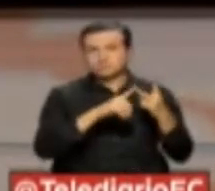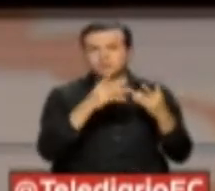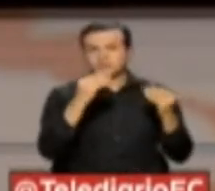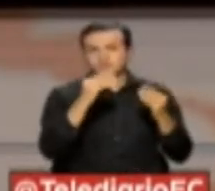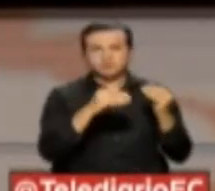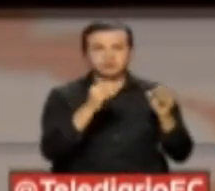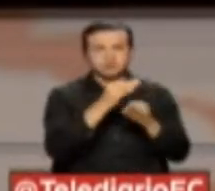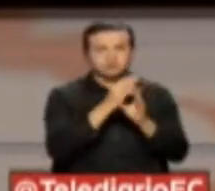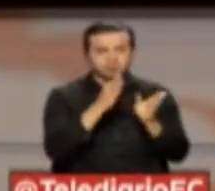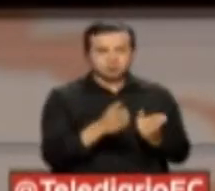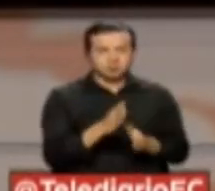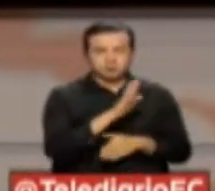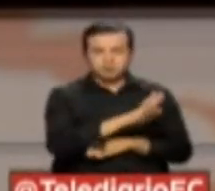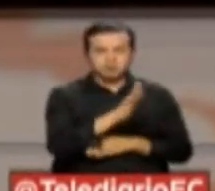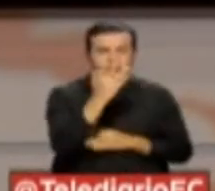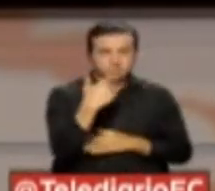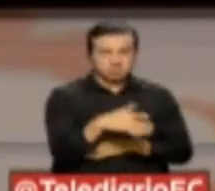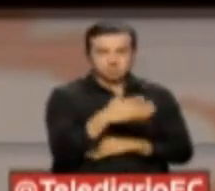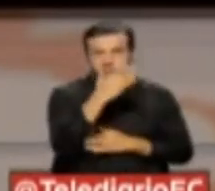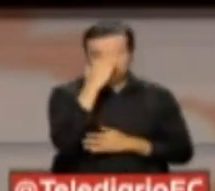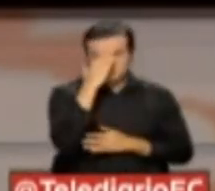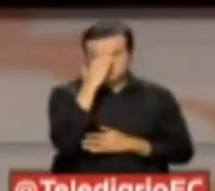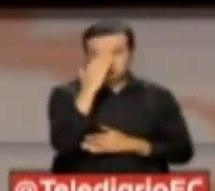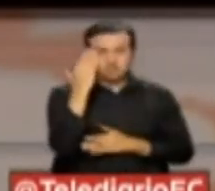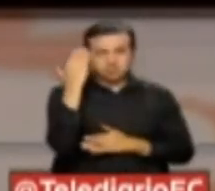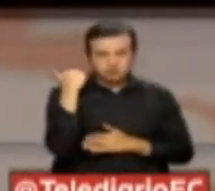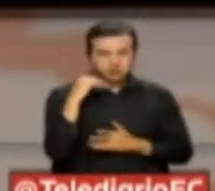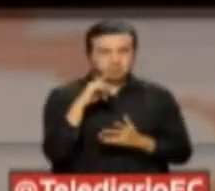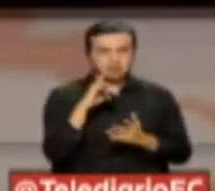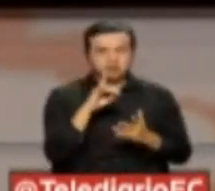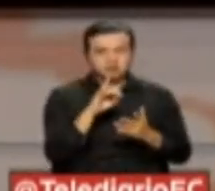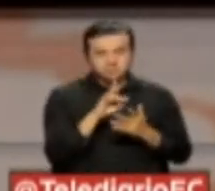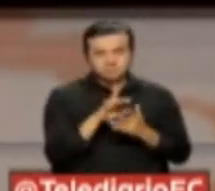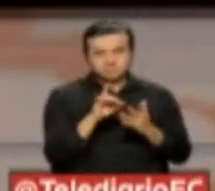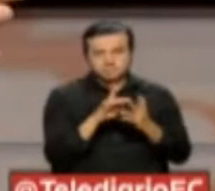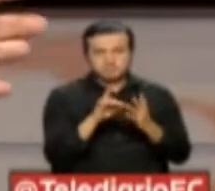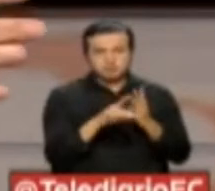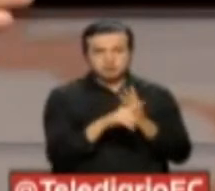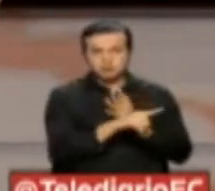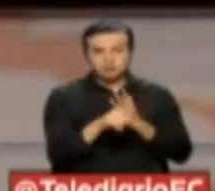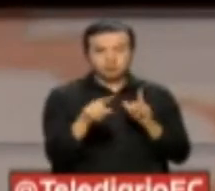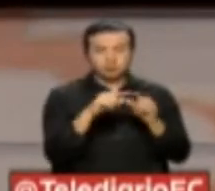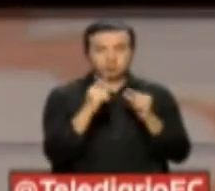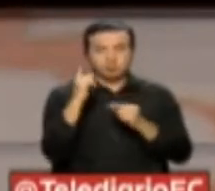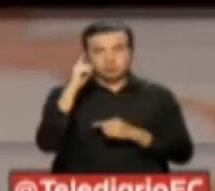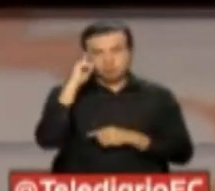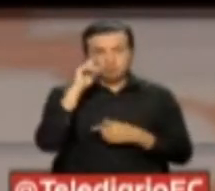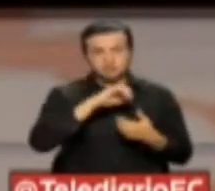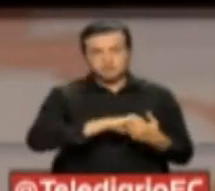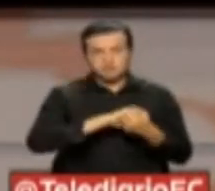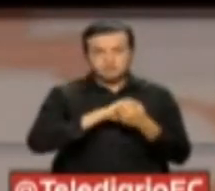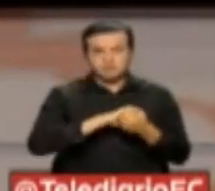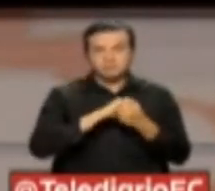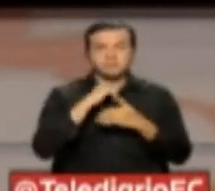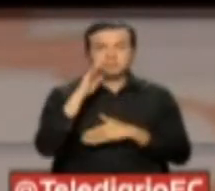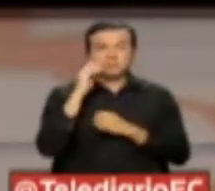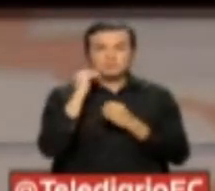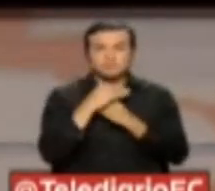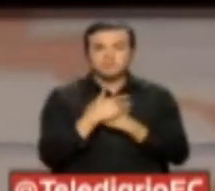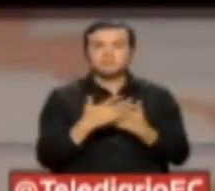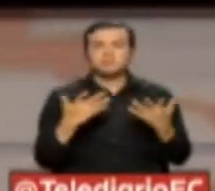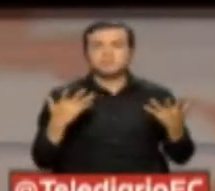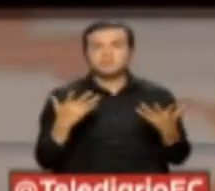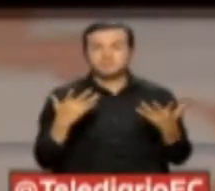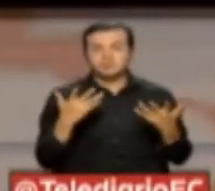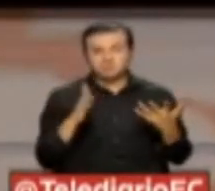muchas de las funciones que actualmente ya han sido cesadas eran parte del gobierno y más que nada la